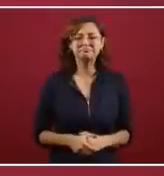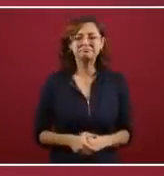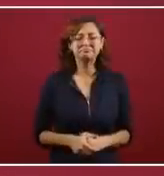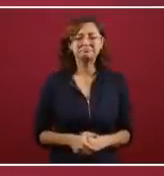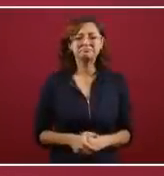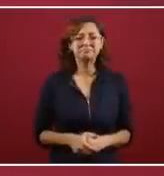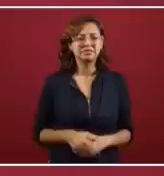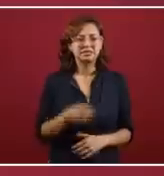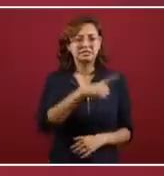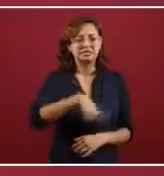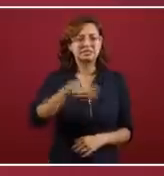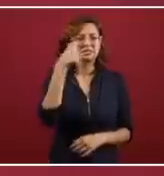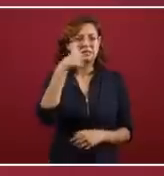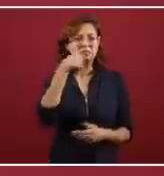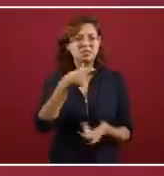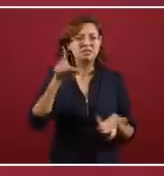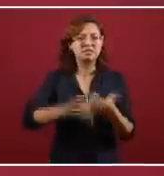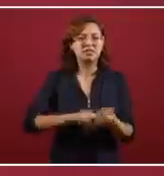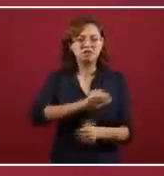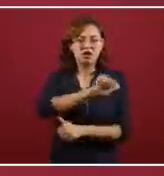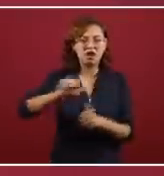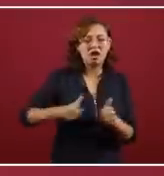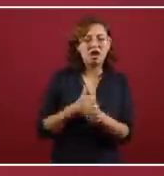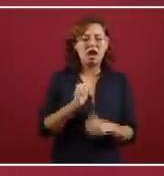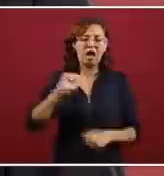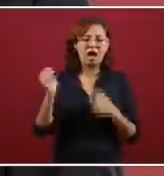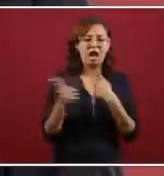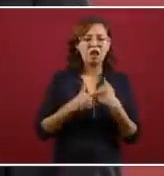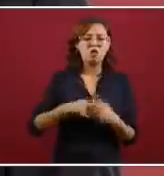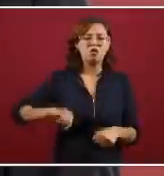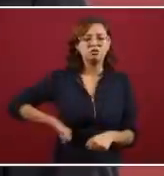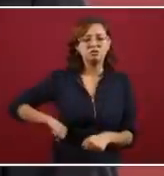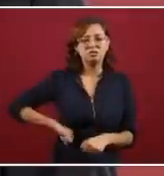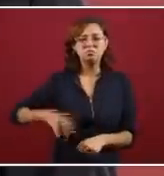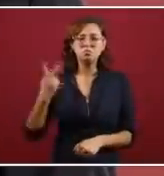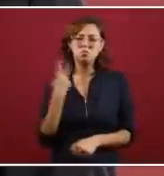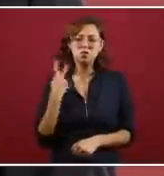siempre hay un interés económico o político.